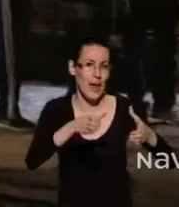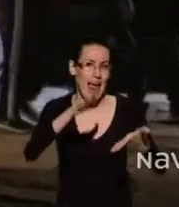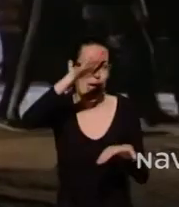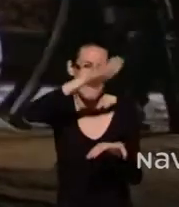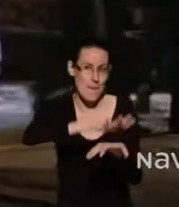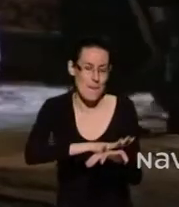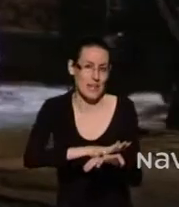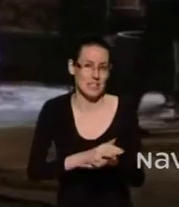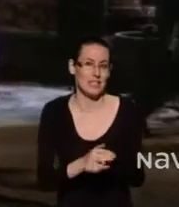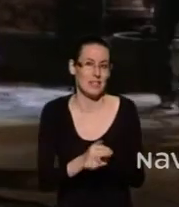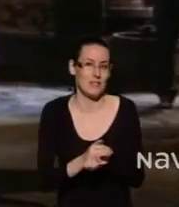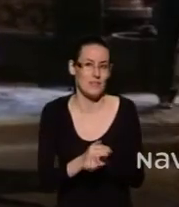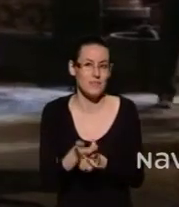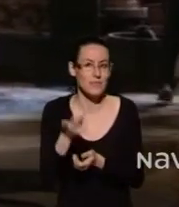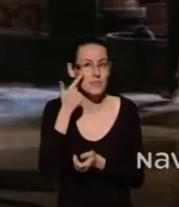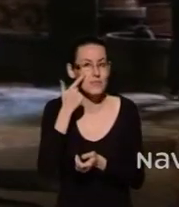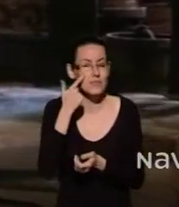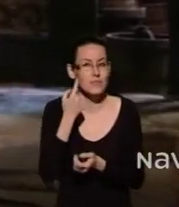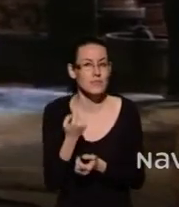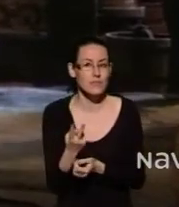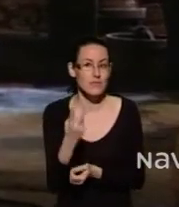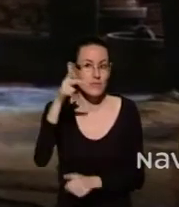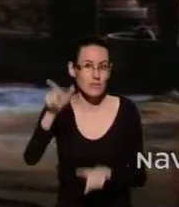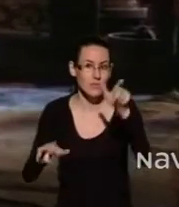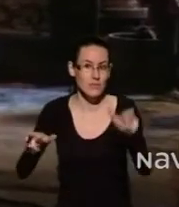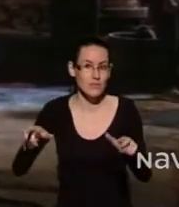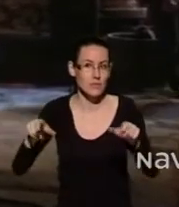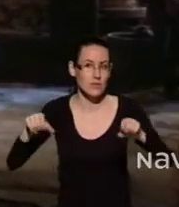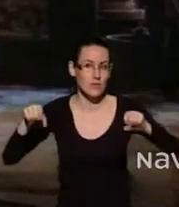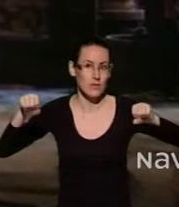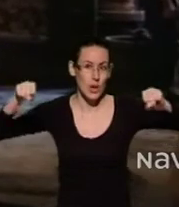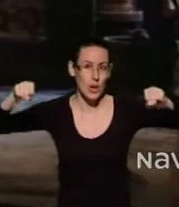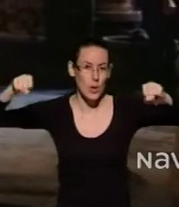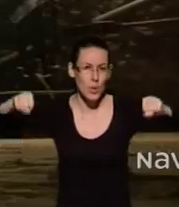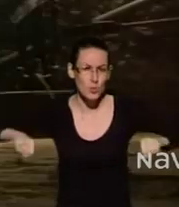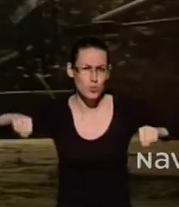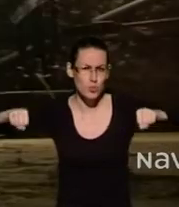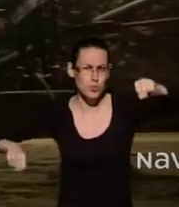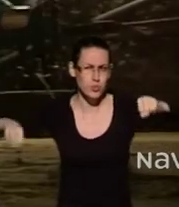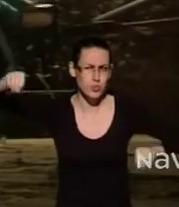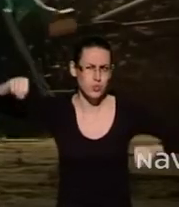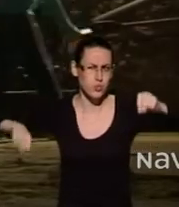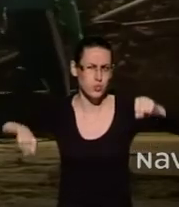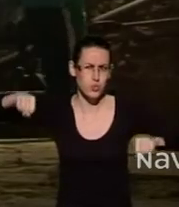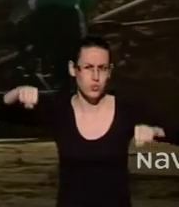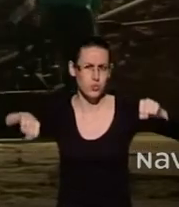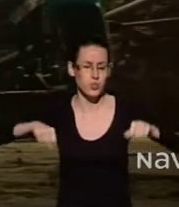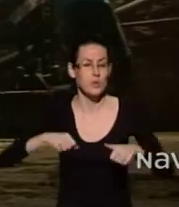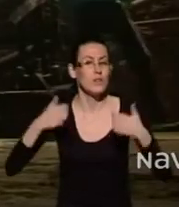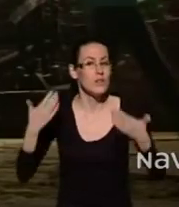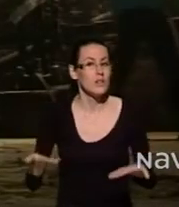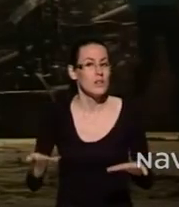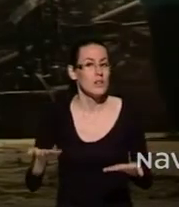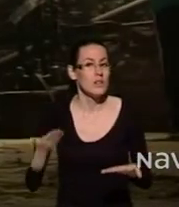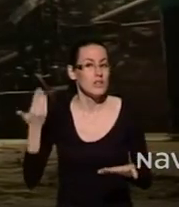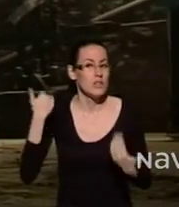de la bomba. Dale. Dándole. Dale que te pego. Venga, Miquel, ponte a un lado y al otro. Entonces se